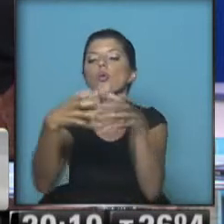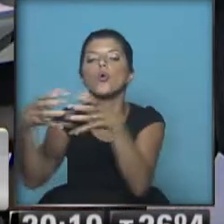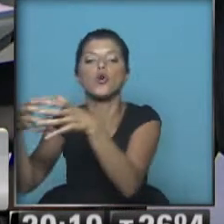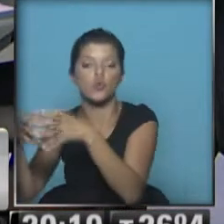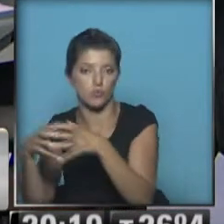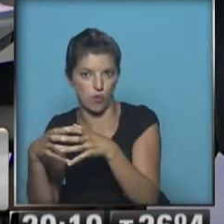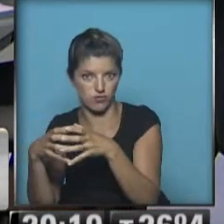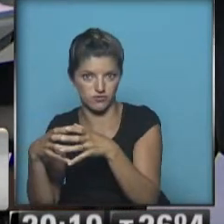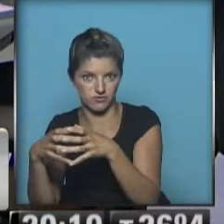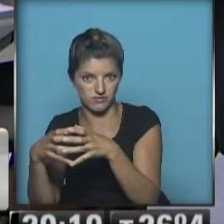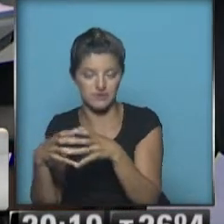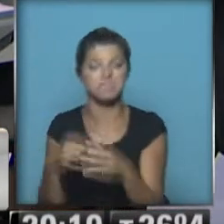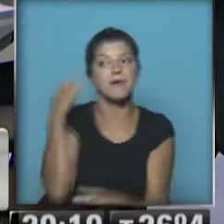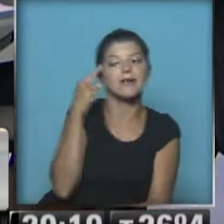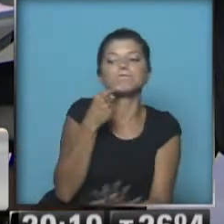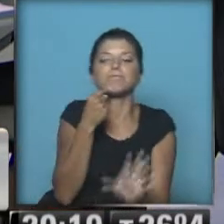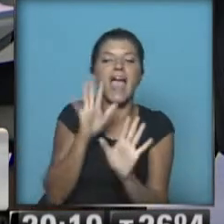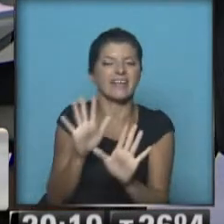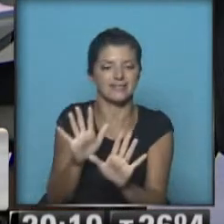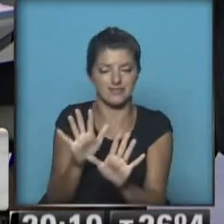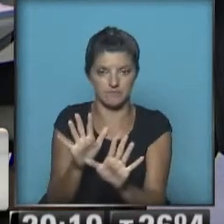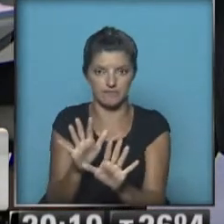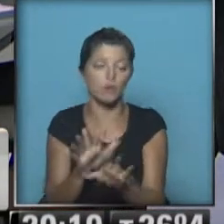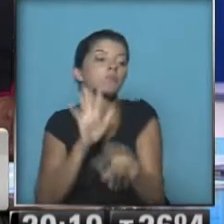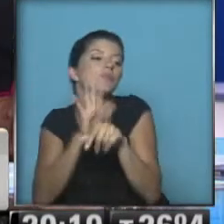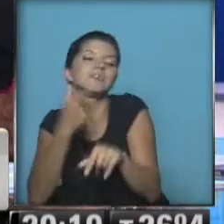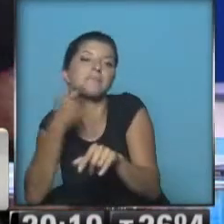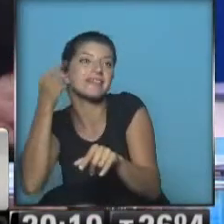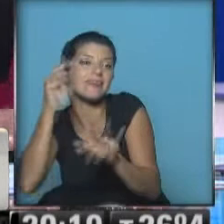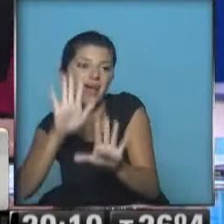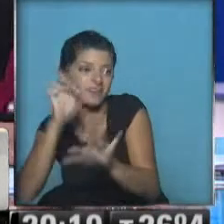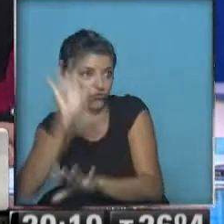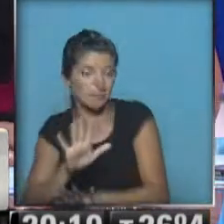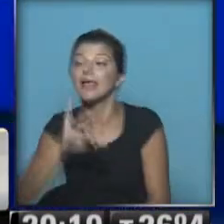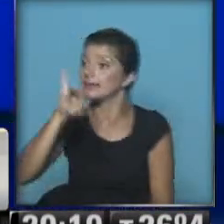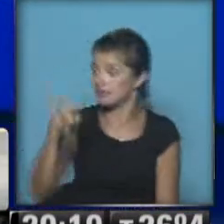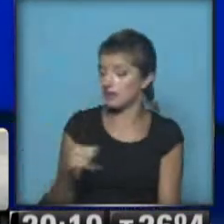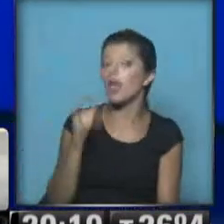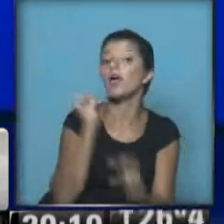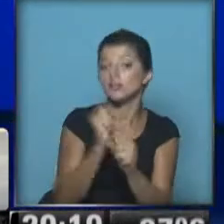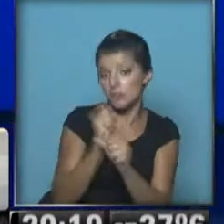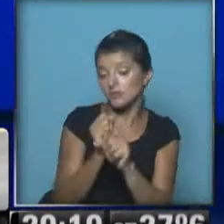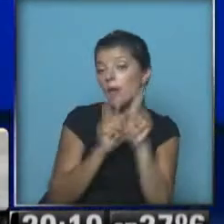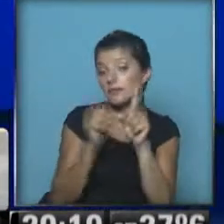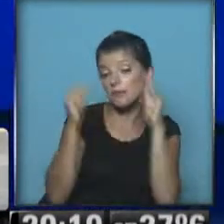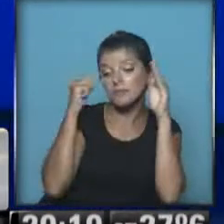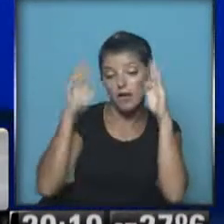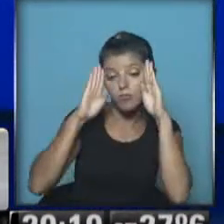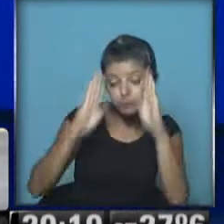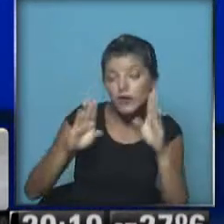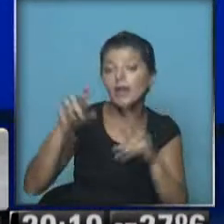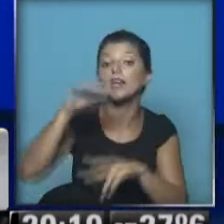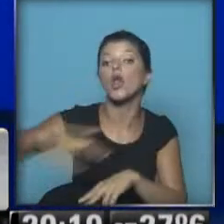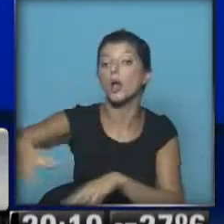nivel de especulación y conjeturas muy alto. Sí, eran hipótesis. Eran hipótesis de trabajo, por supuesto, basadas y apoyadas muchas veces en tendencias y en preferencias que se